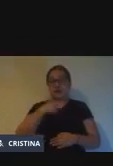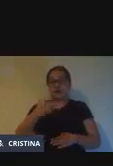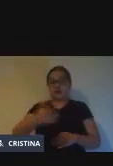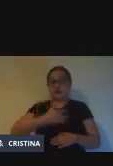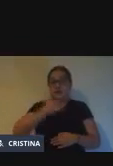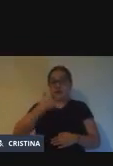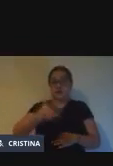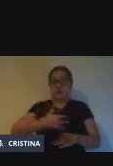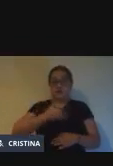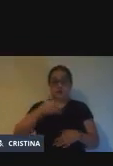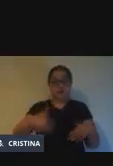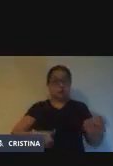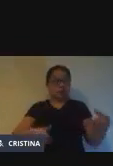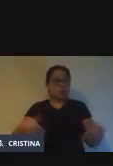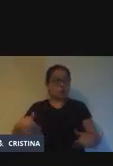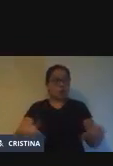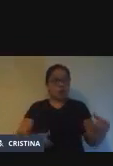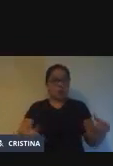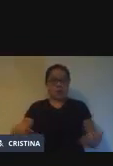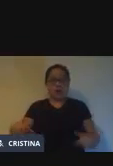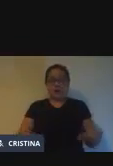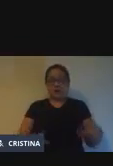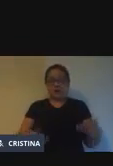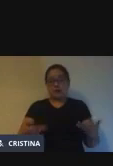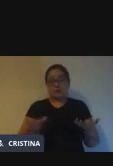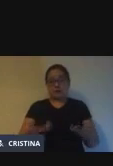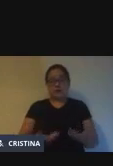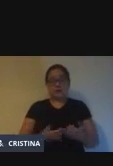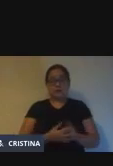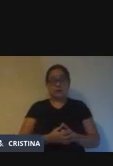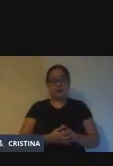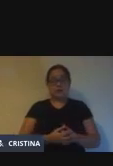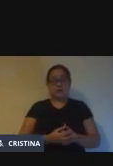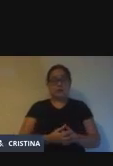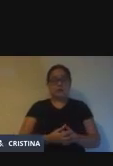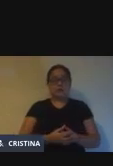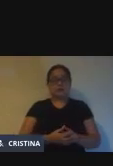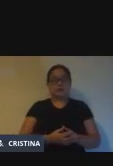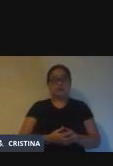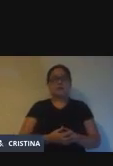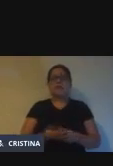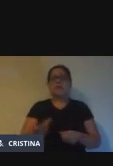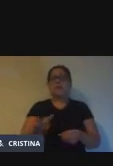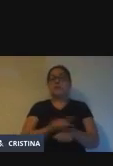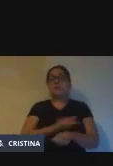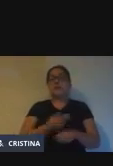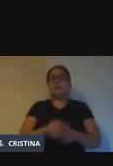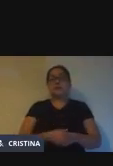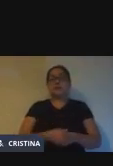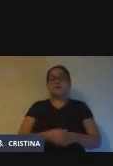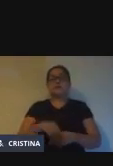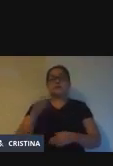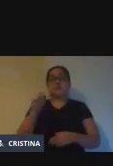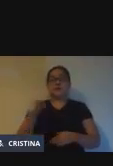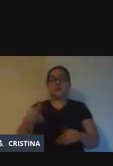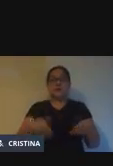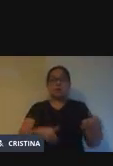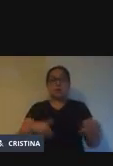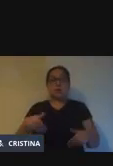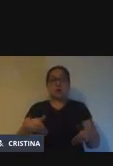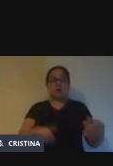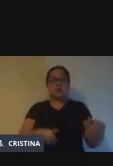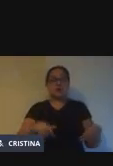sucede algo en nuestro plano, en nuestra corteza cerebral o en nuestro plano cerebral. Sucede que la irritabilidad es un mecanismo